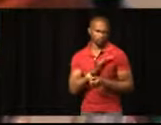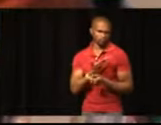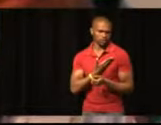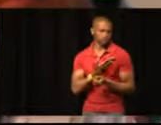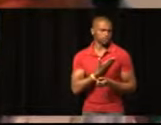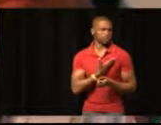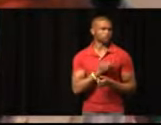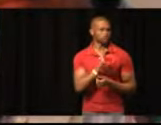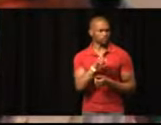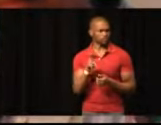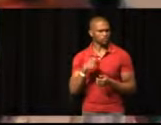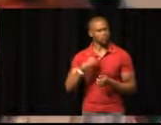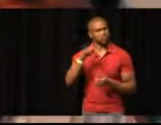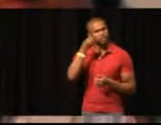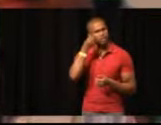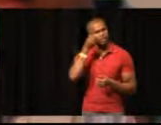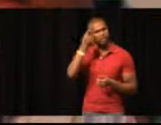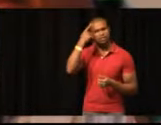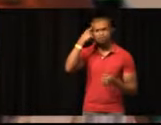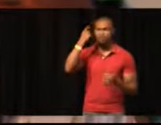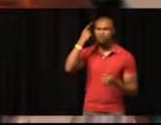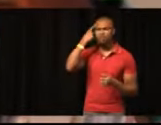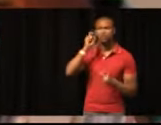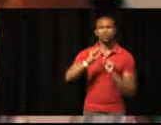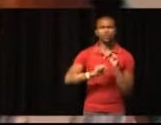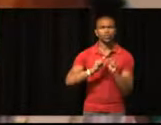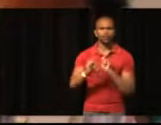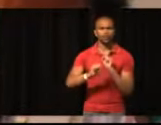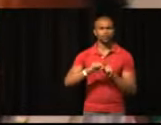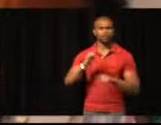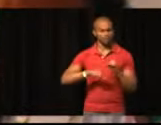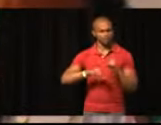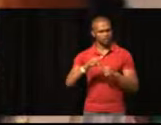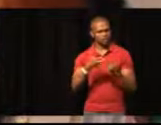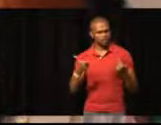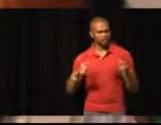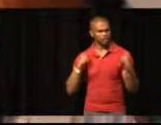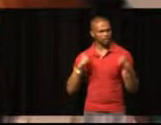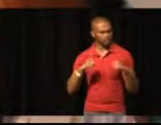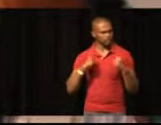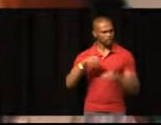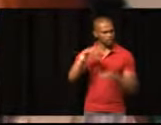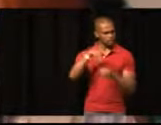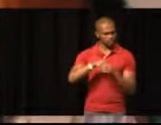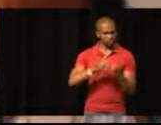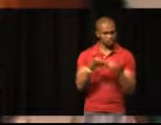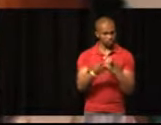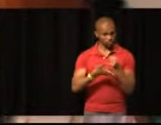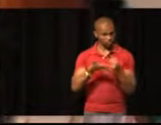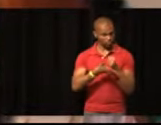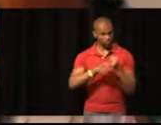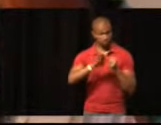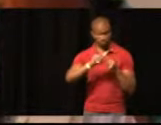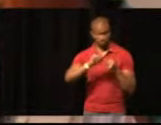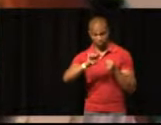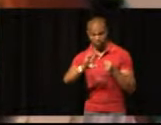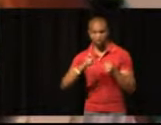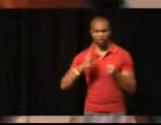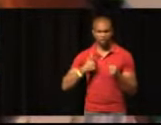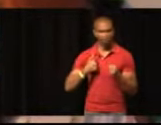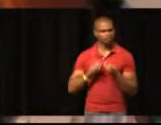tanto mi persona como otros colegas estamos buscando esta idea de que la actividad física dentro de una base